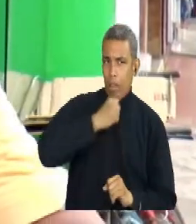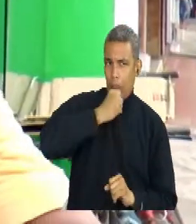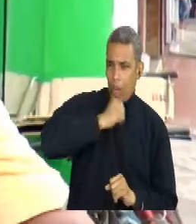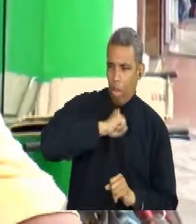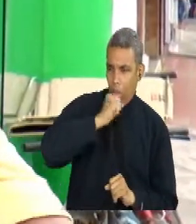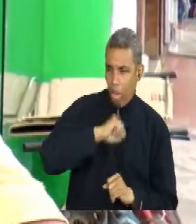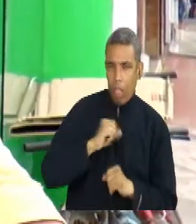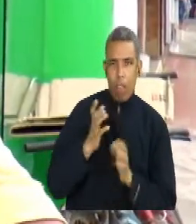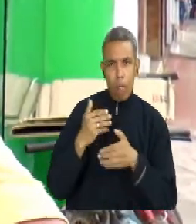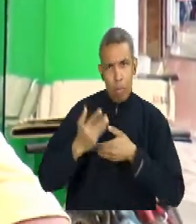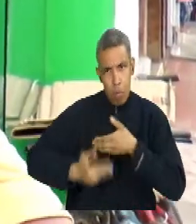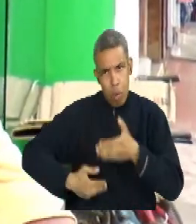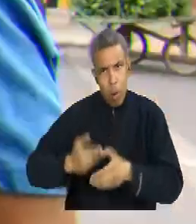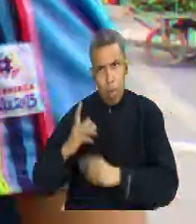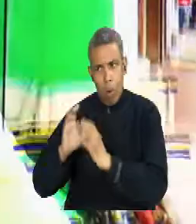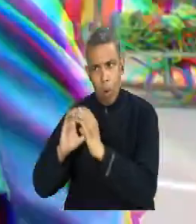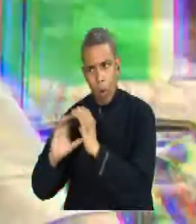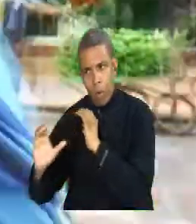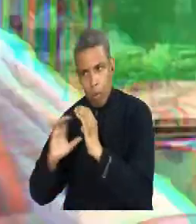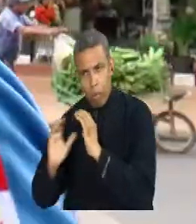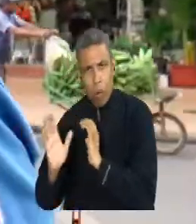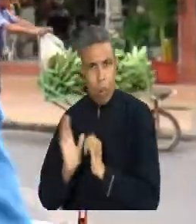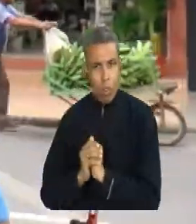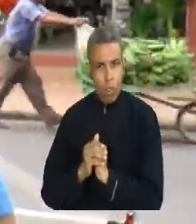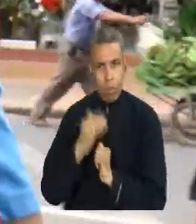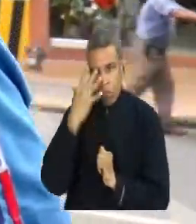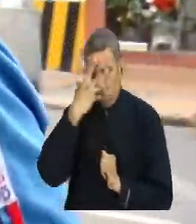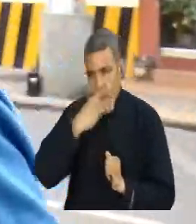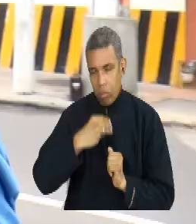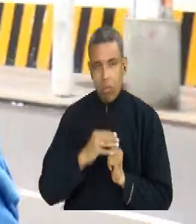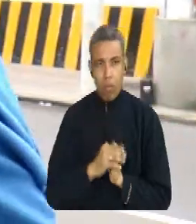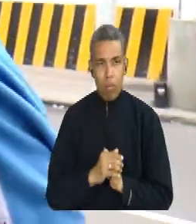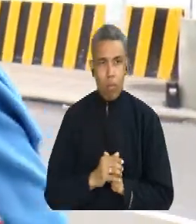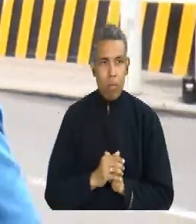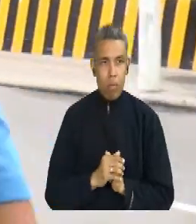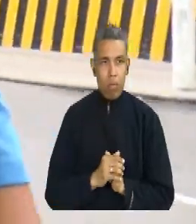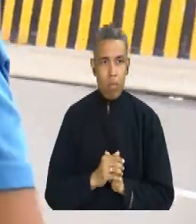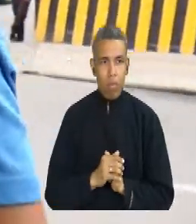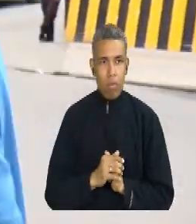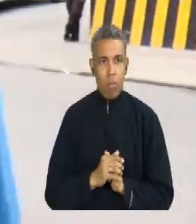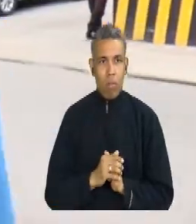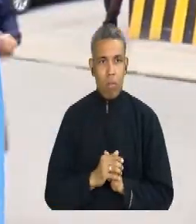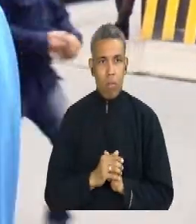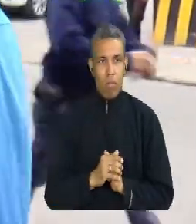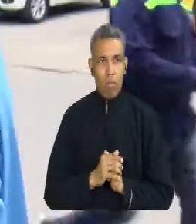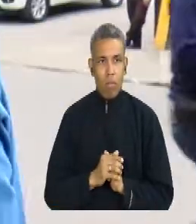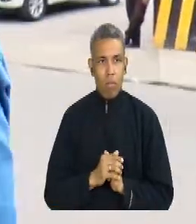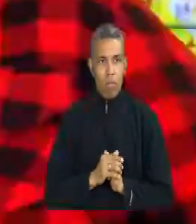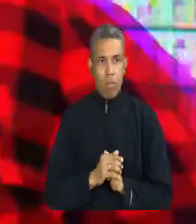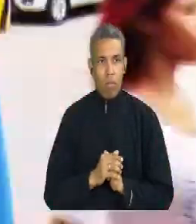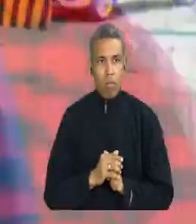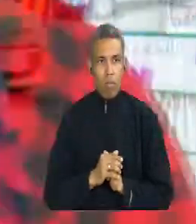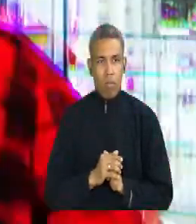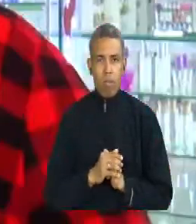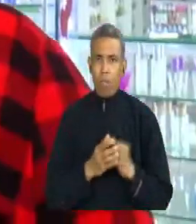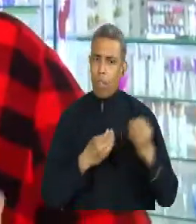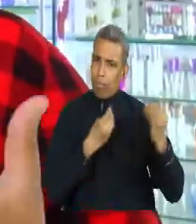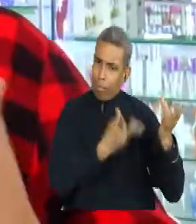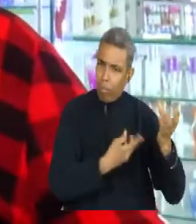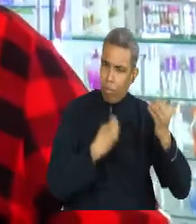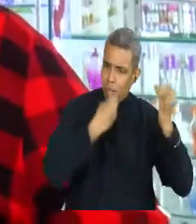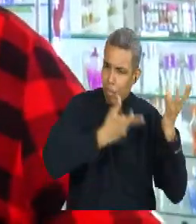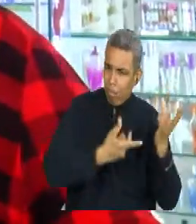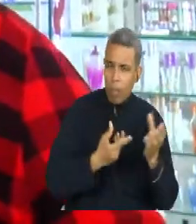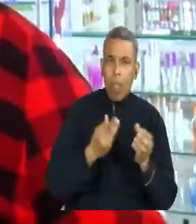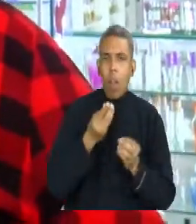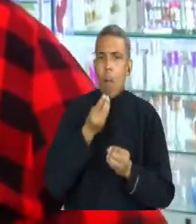vuelta, que con cositas hermosas. Teniendo ojos solo para ella. siendo de detallista. De los detalles, pues